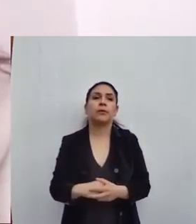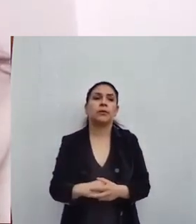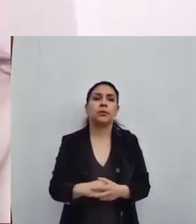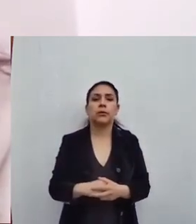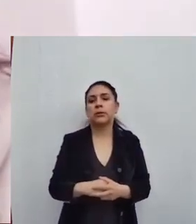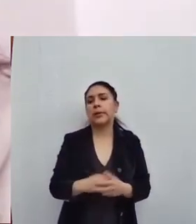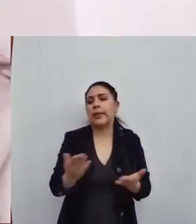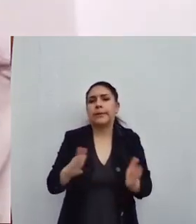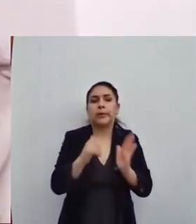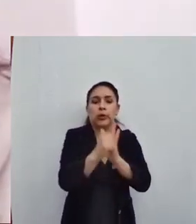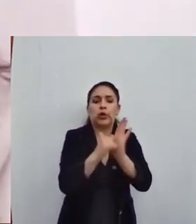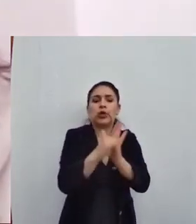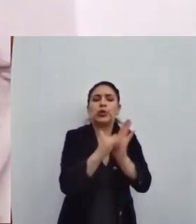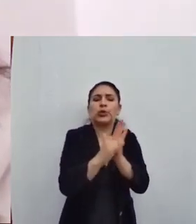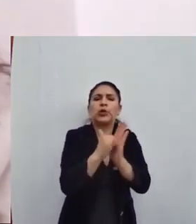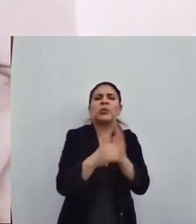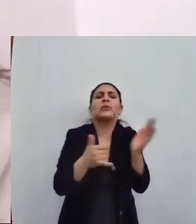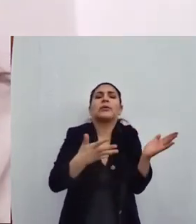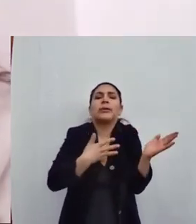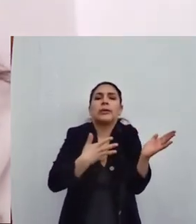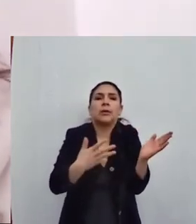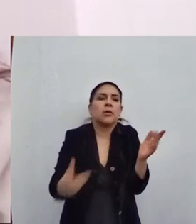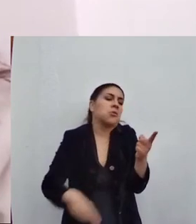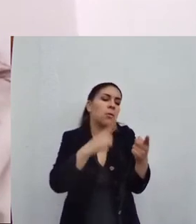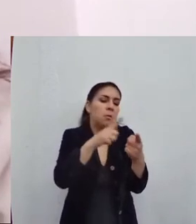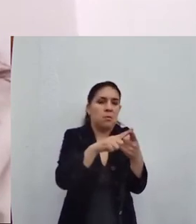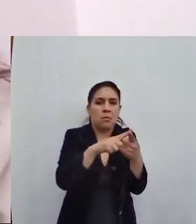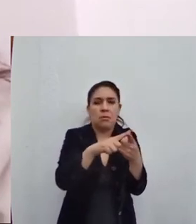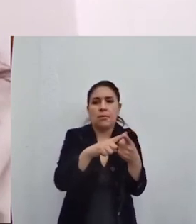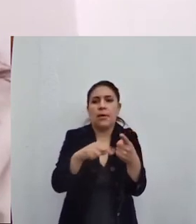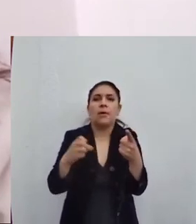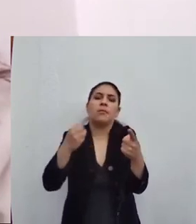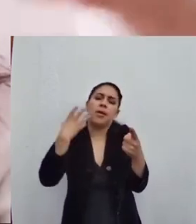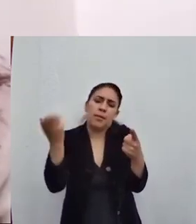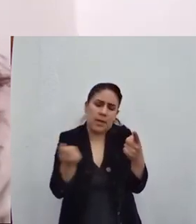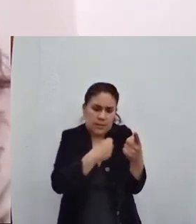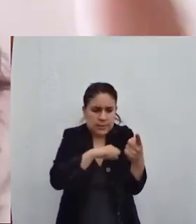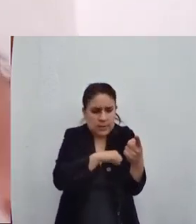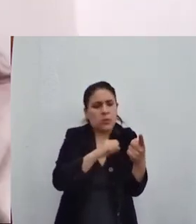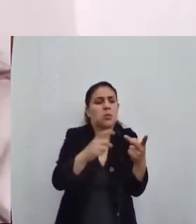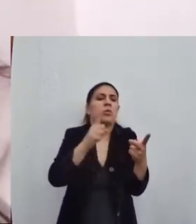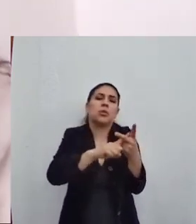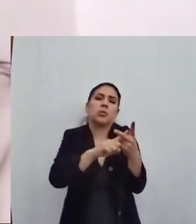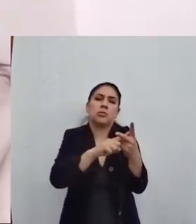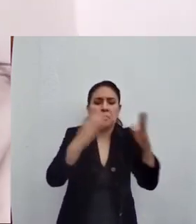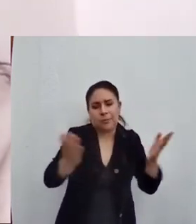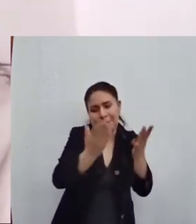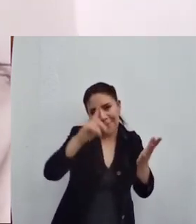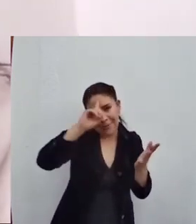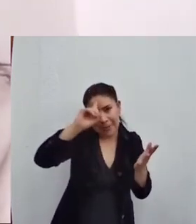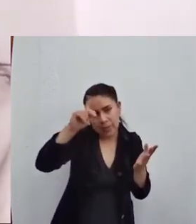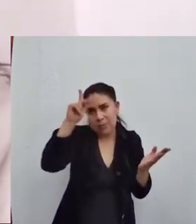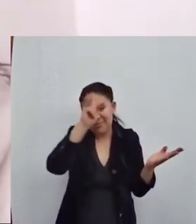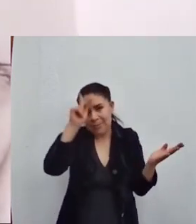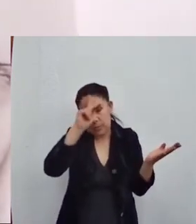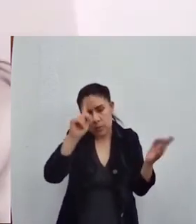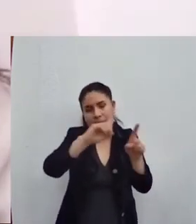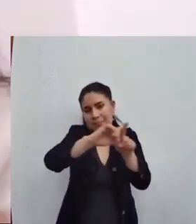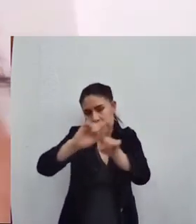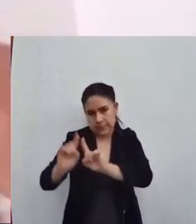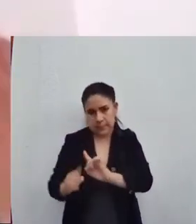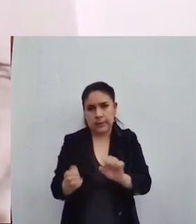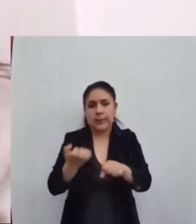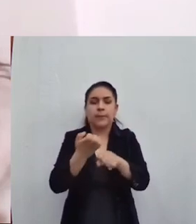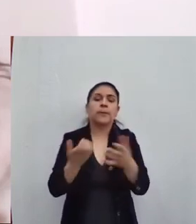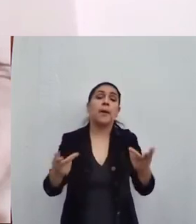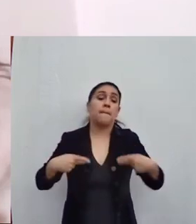pláticas de cuestiones de salud, pláticas motivacionales, traemos a personas de diferentes estados